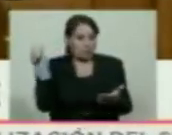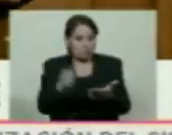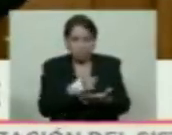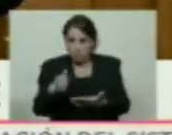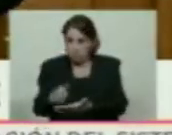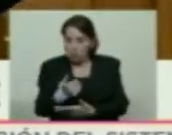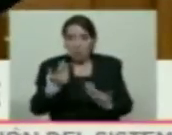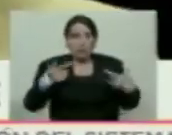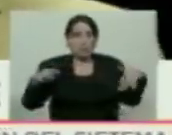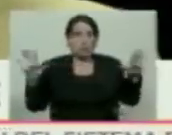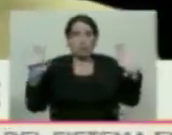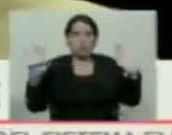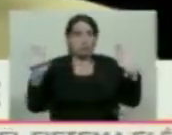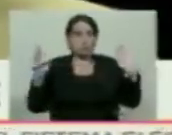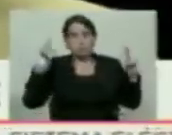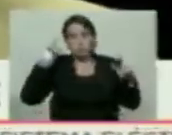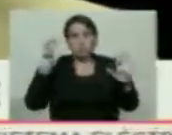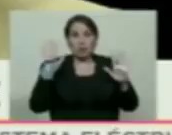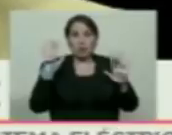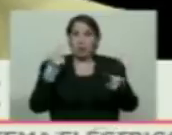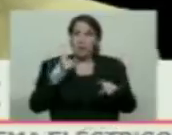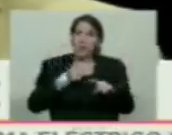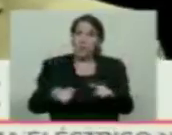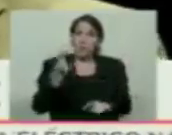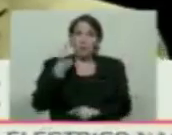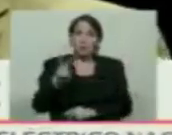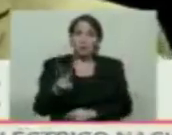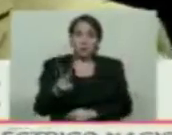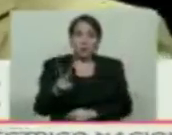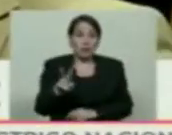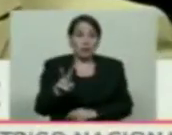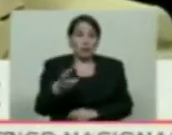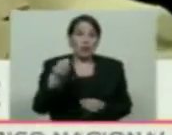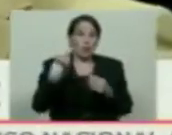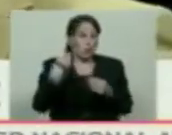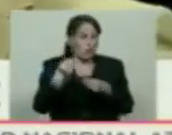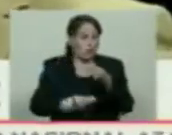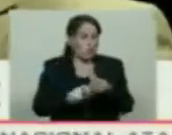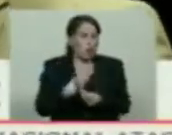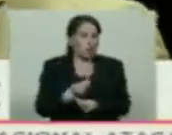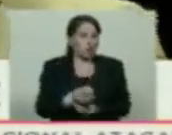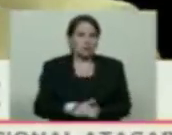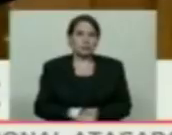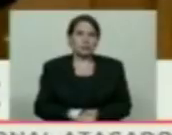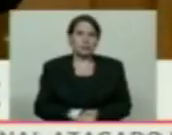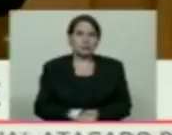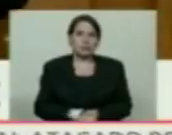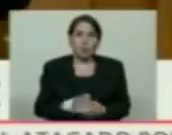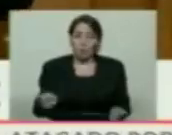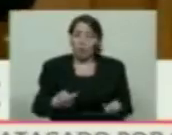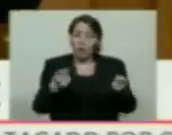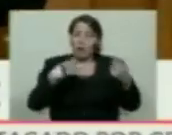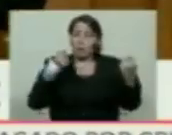nadie esa pérdida. Pero para que ustedes vean cómo se monta una campaña